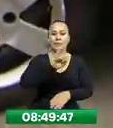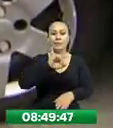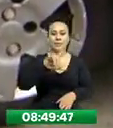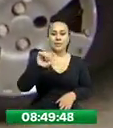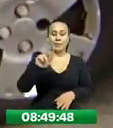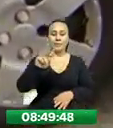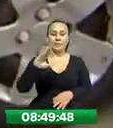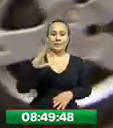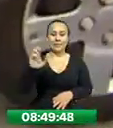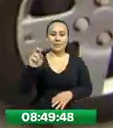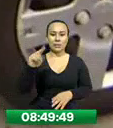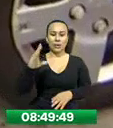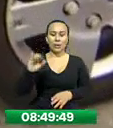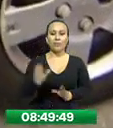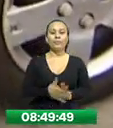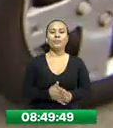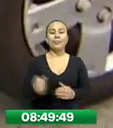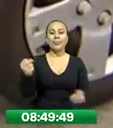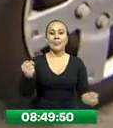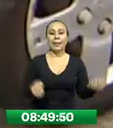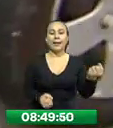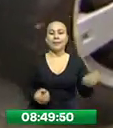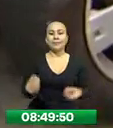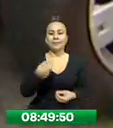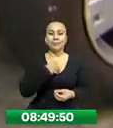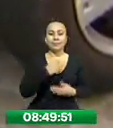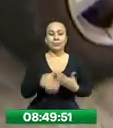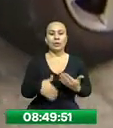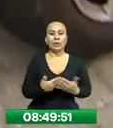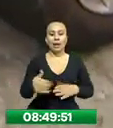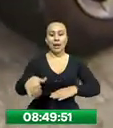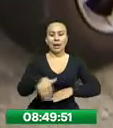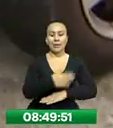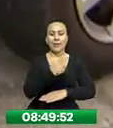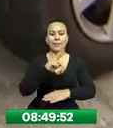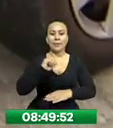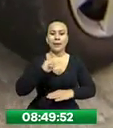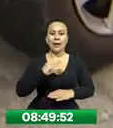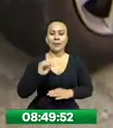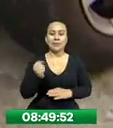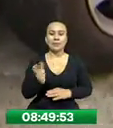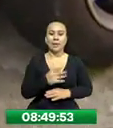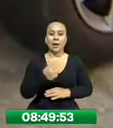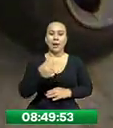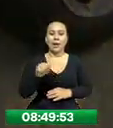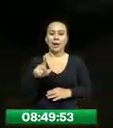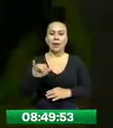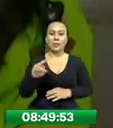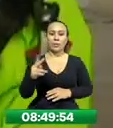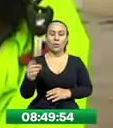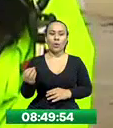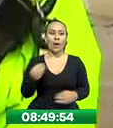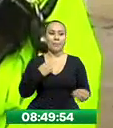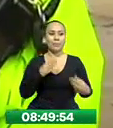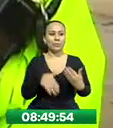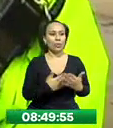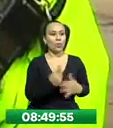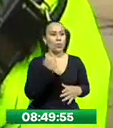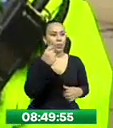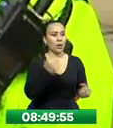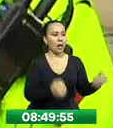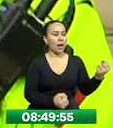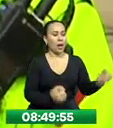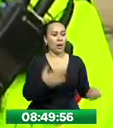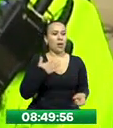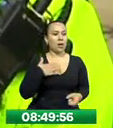carril central. El vehículo gris circulaba por la avenida Vacas Galindo, sentido este hacia el oeste. Uno de los vehículos se salta lo que